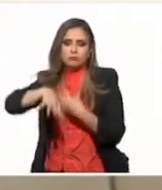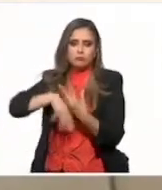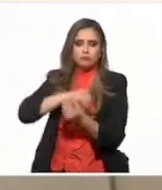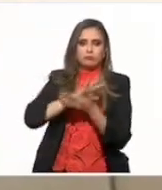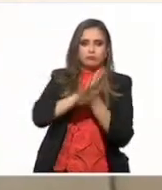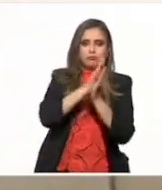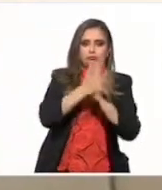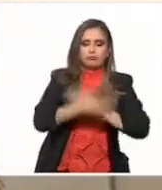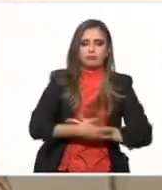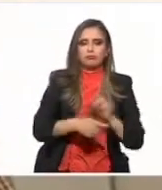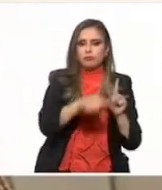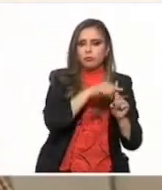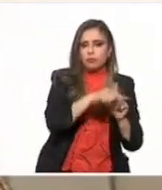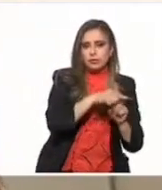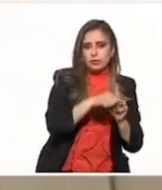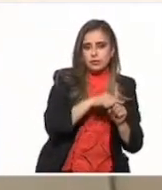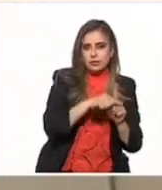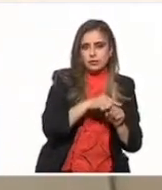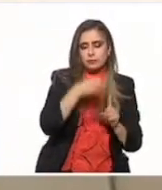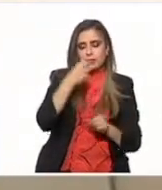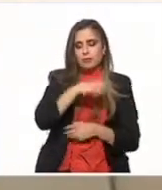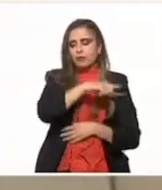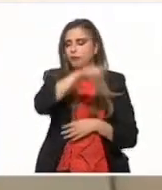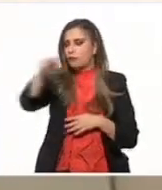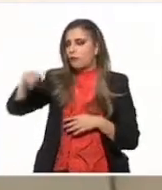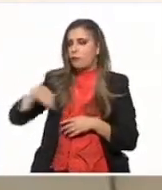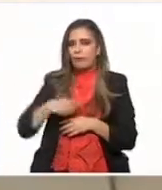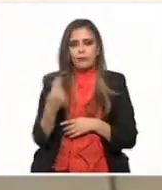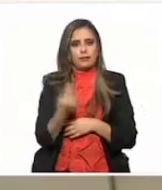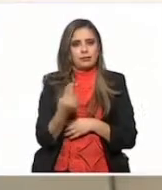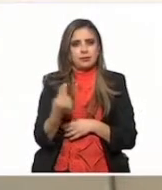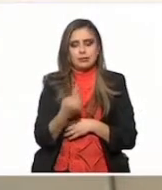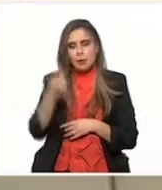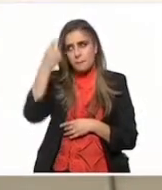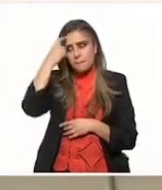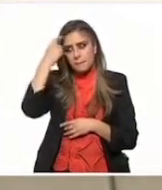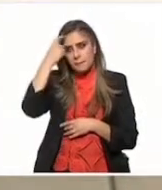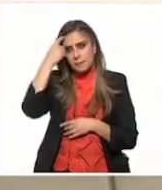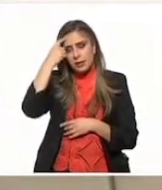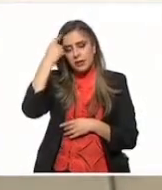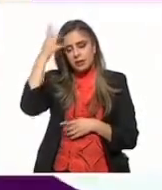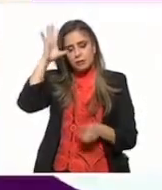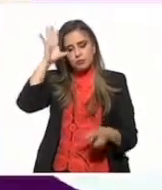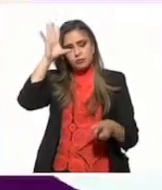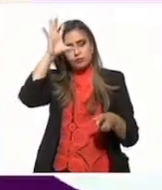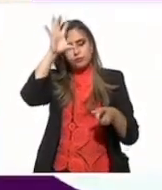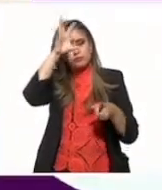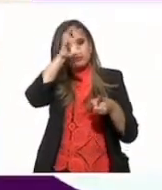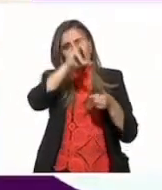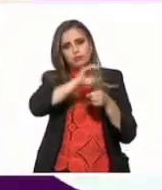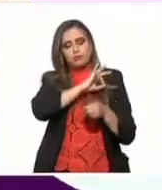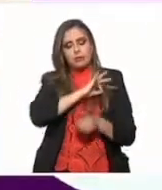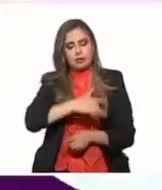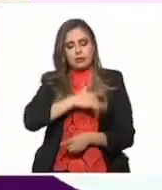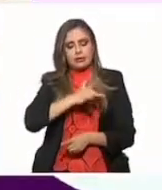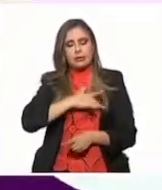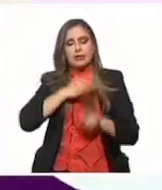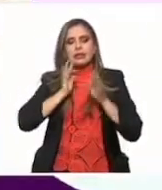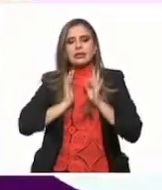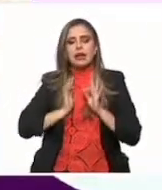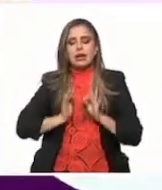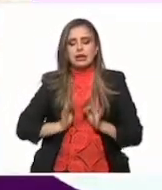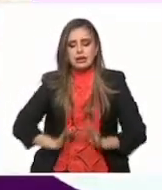en realidad todos necesitamos entrenar nuestra mente para alcanzar ese bienestar físico